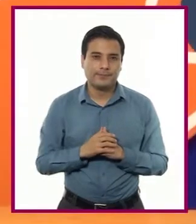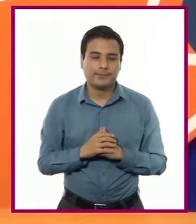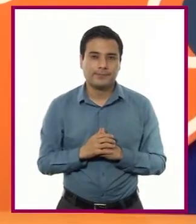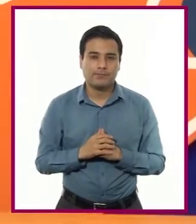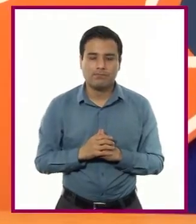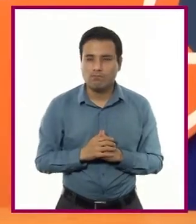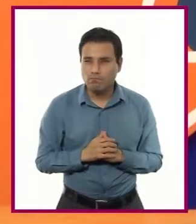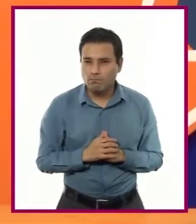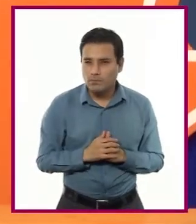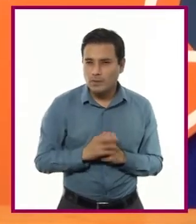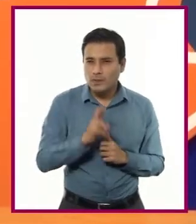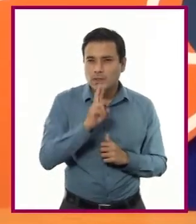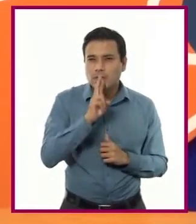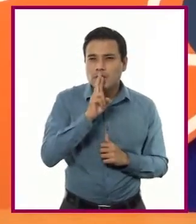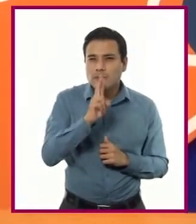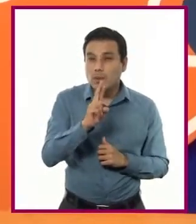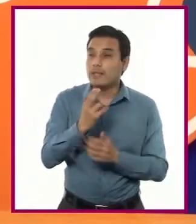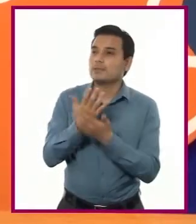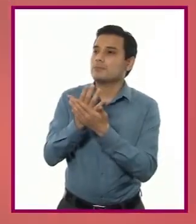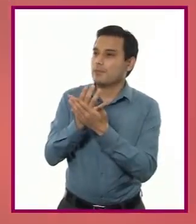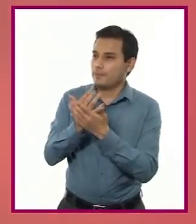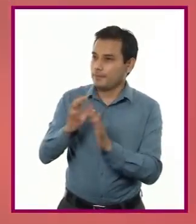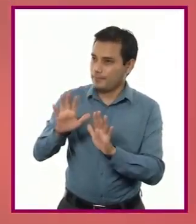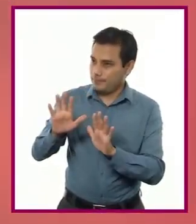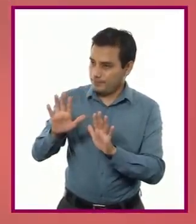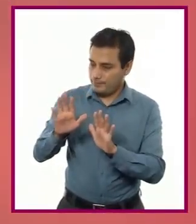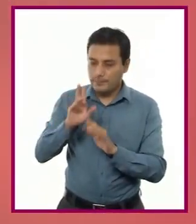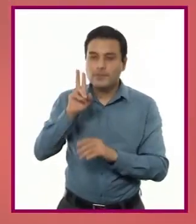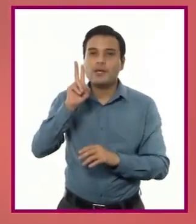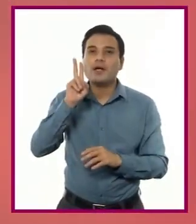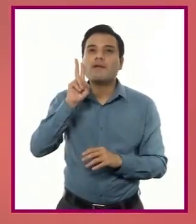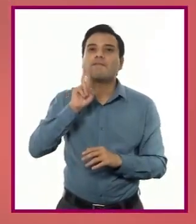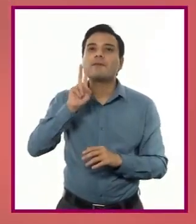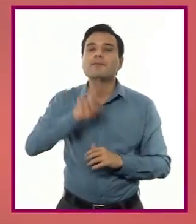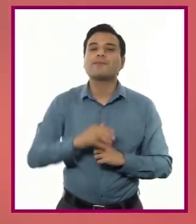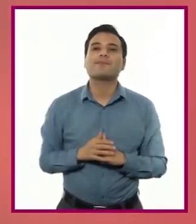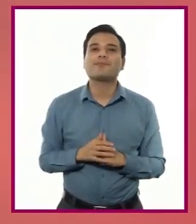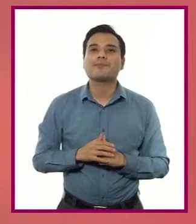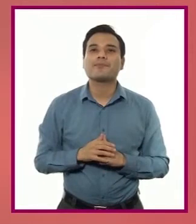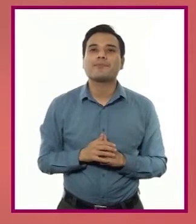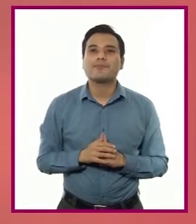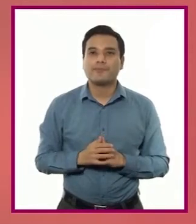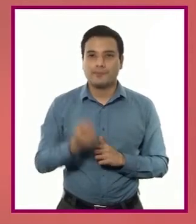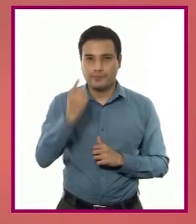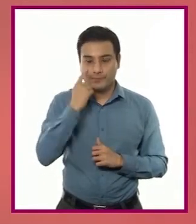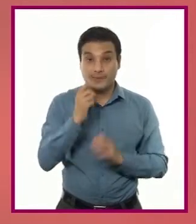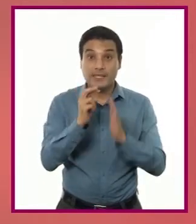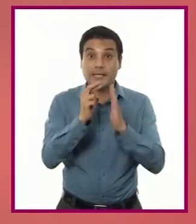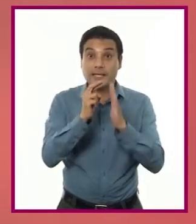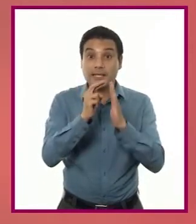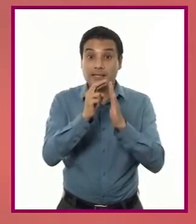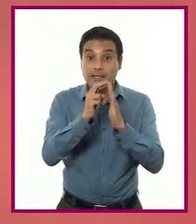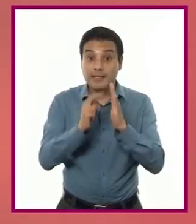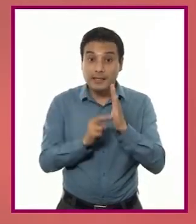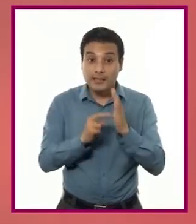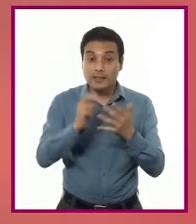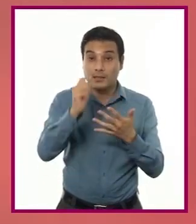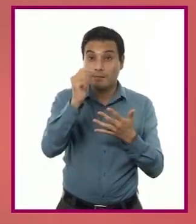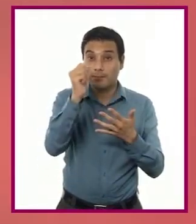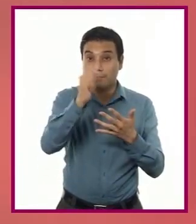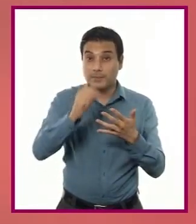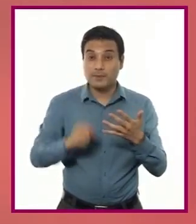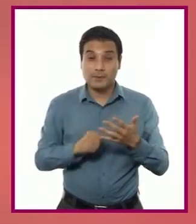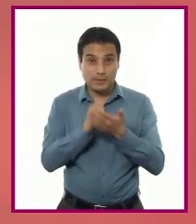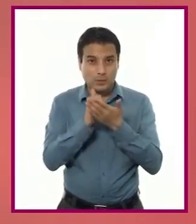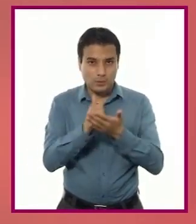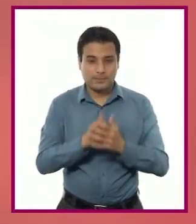Pues la respuesta es... Espera, ¿qué te parece si vamos viendo un criterio de discriminación? Considero que nos será